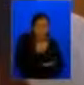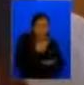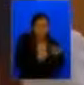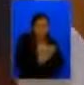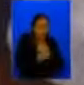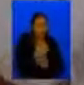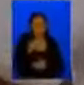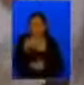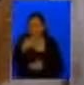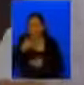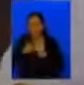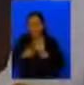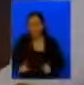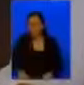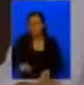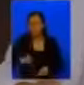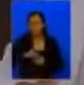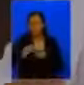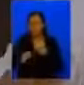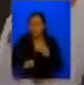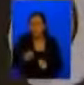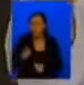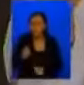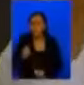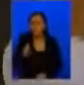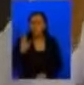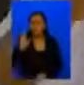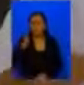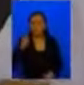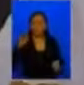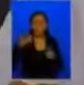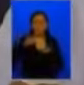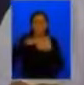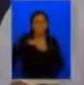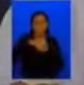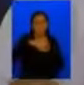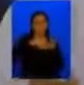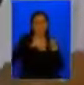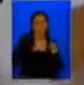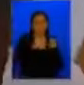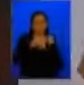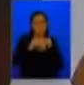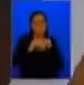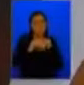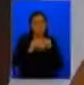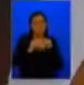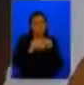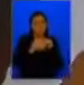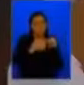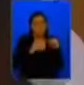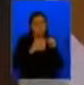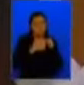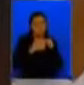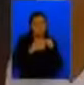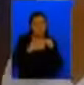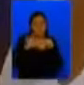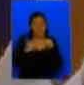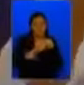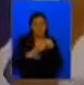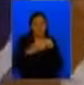para curarme, para ir al médico. Me lo compran a 400.000 sucres. Pero ese banquero va a la